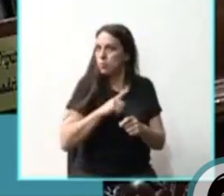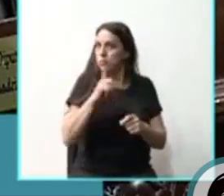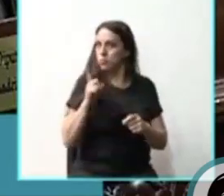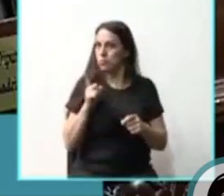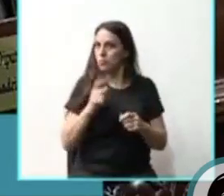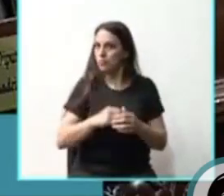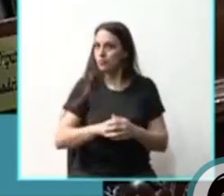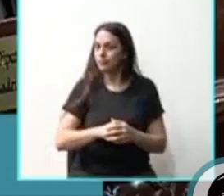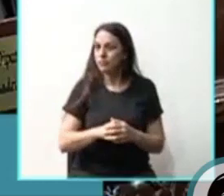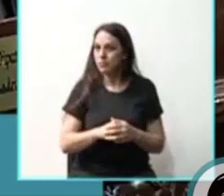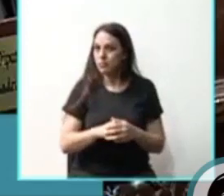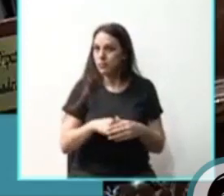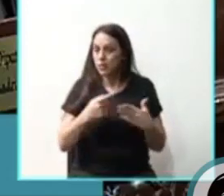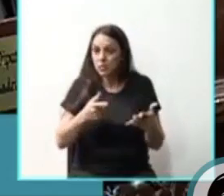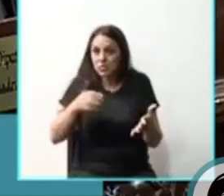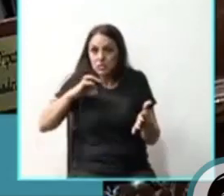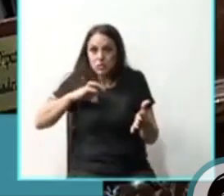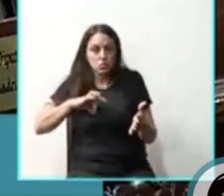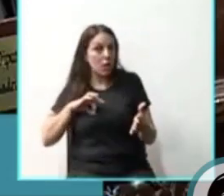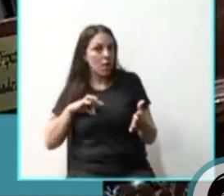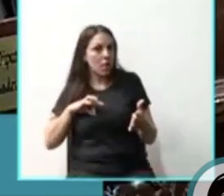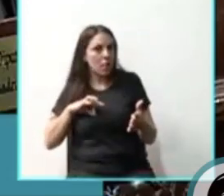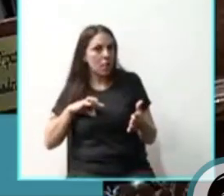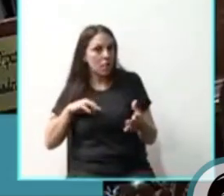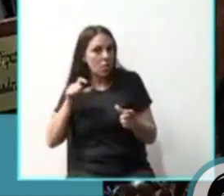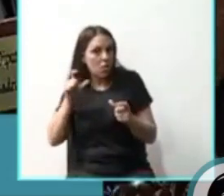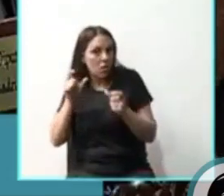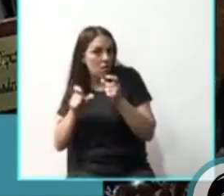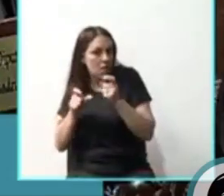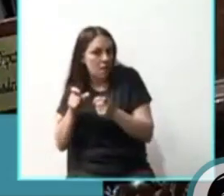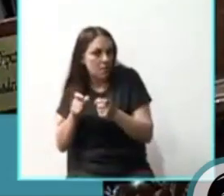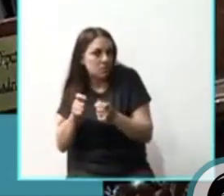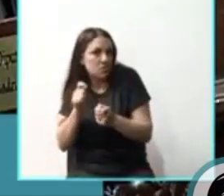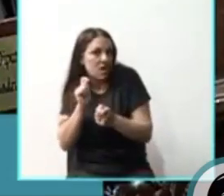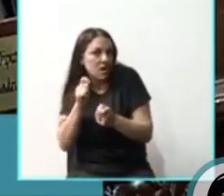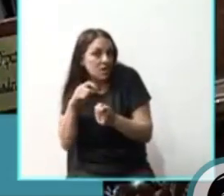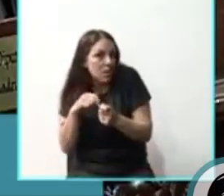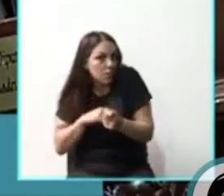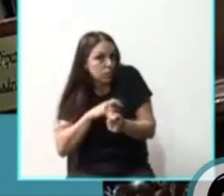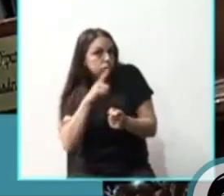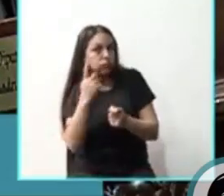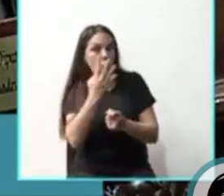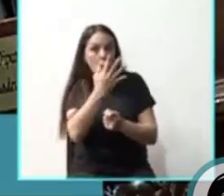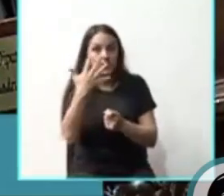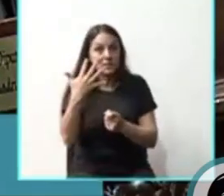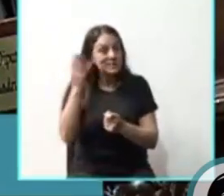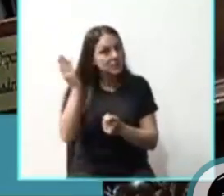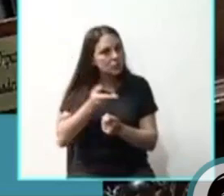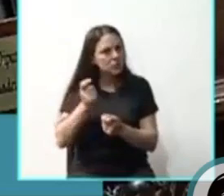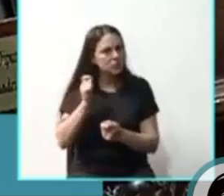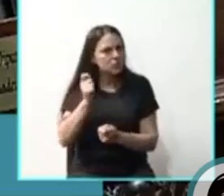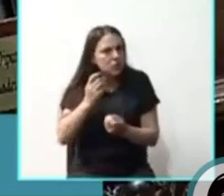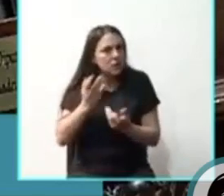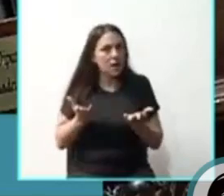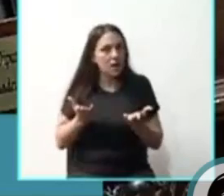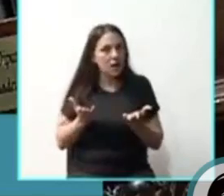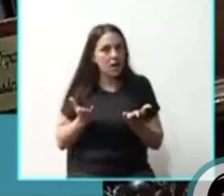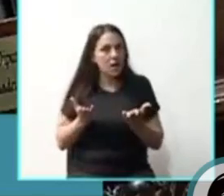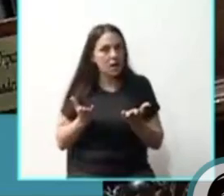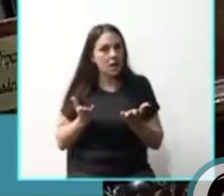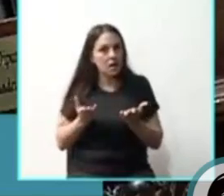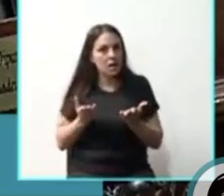que salario que el salario de osh subió de alguna manera es proporcional para que pueda